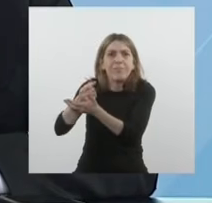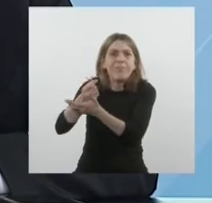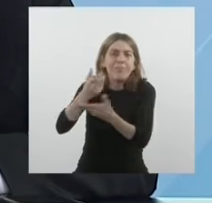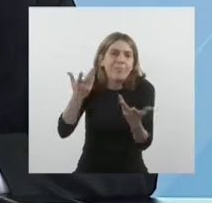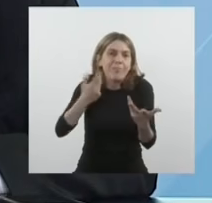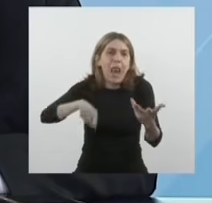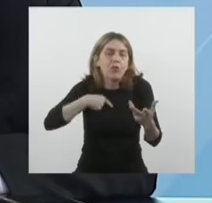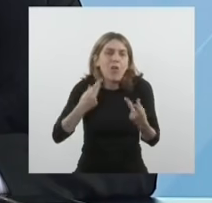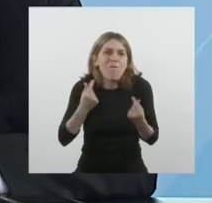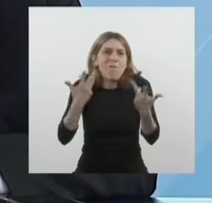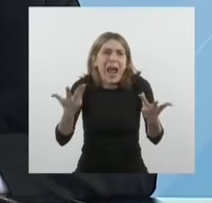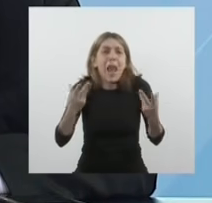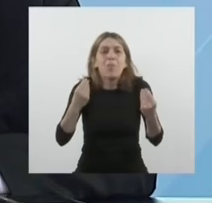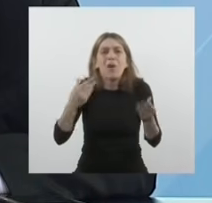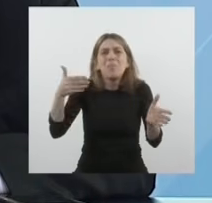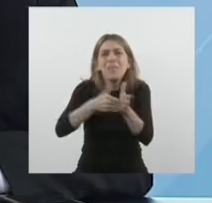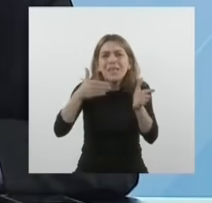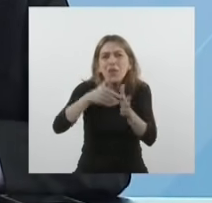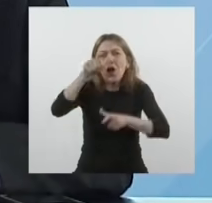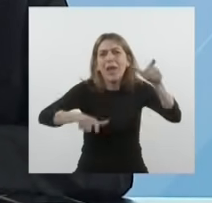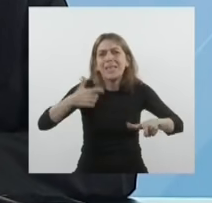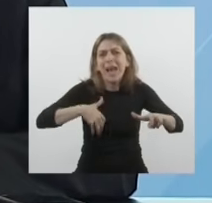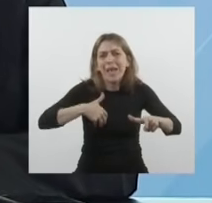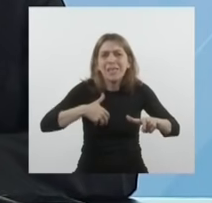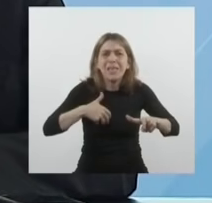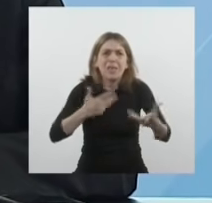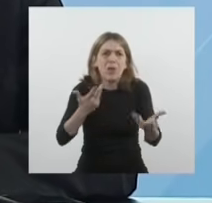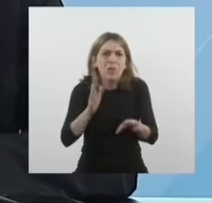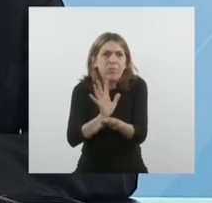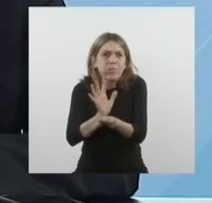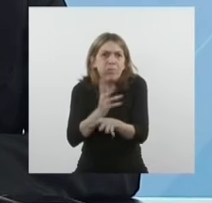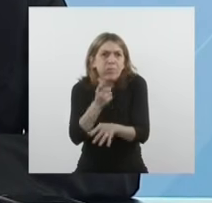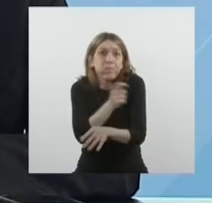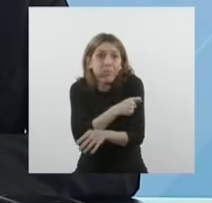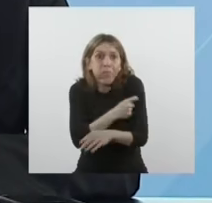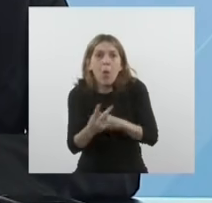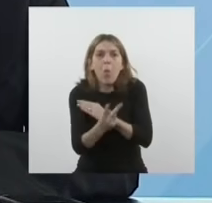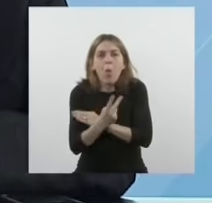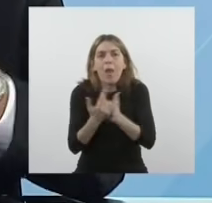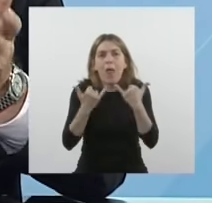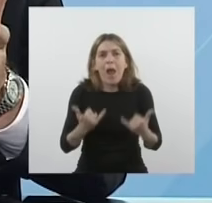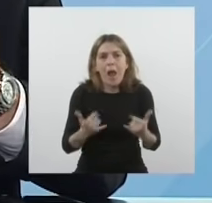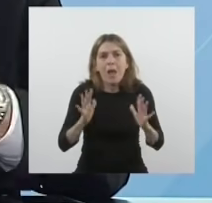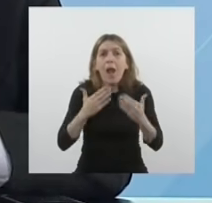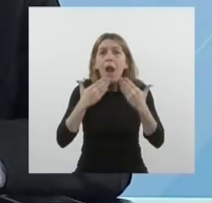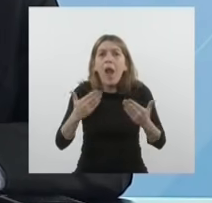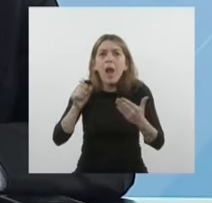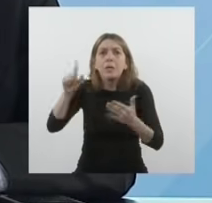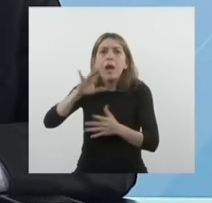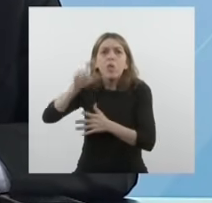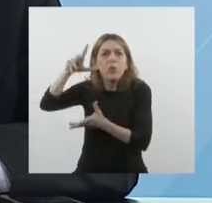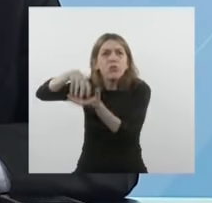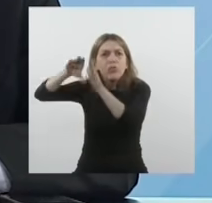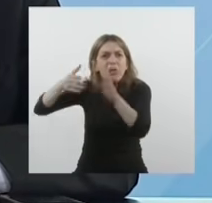porque millones de argentinos han visto preservar su vida gracias al desarrollo científico de rusia